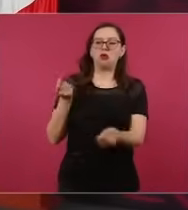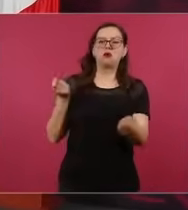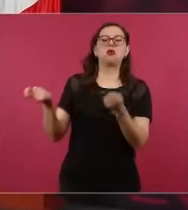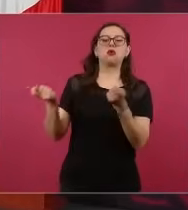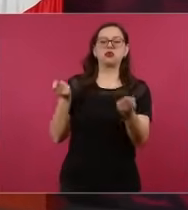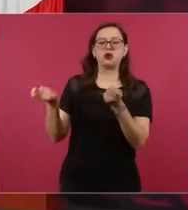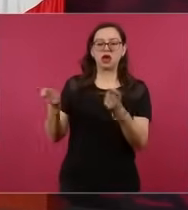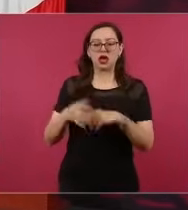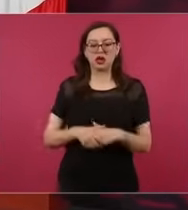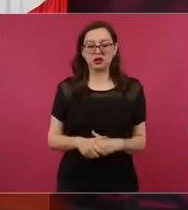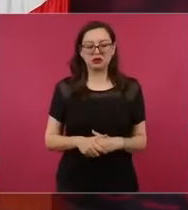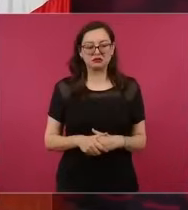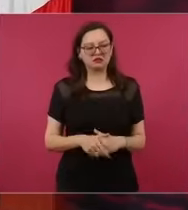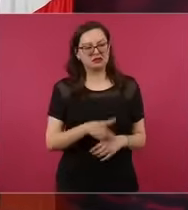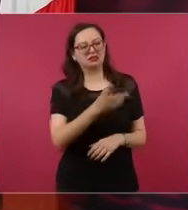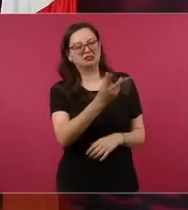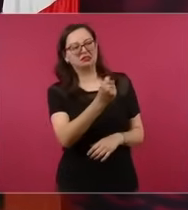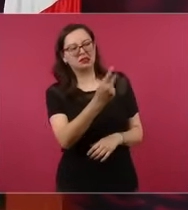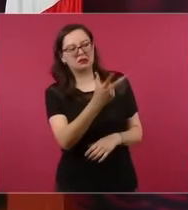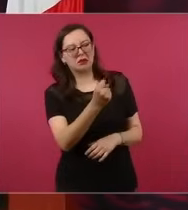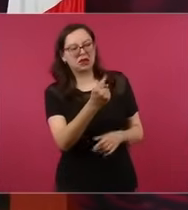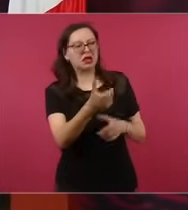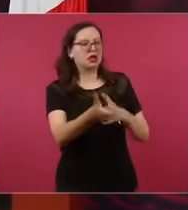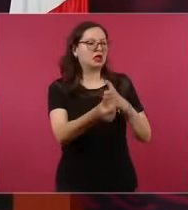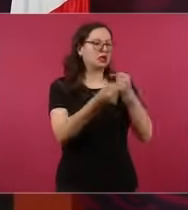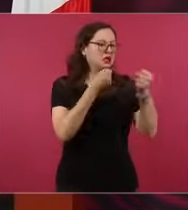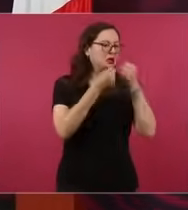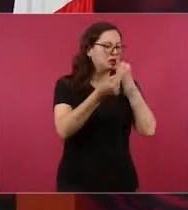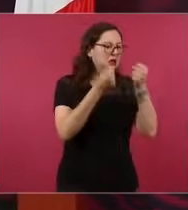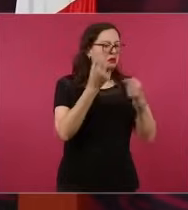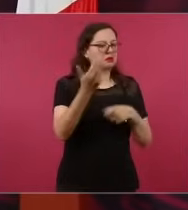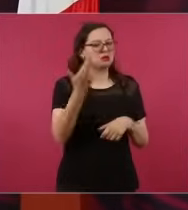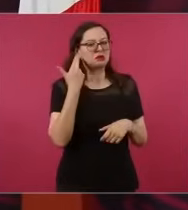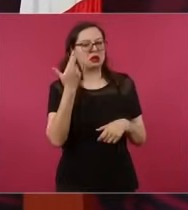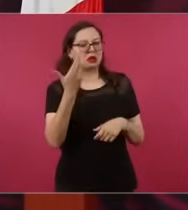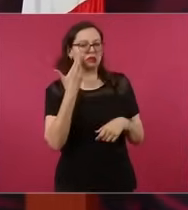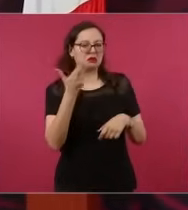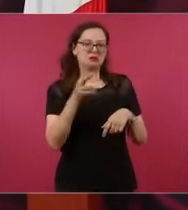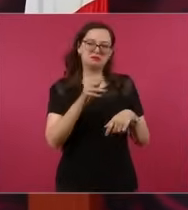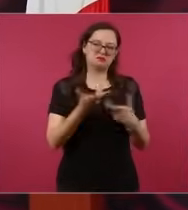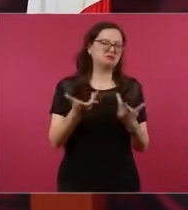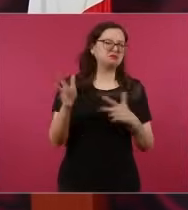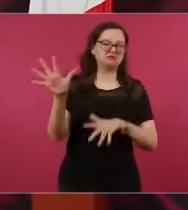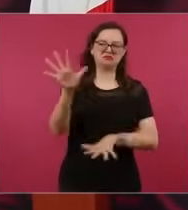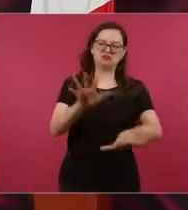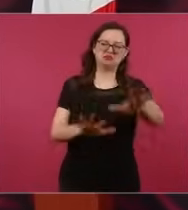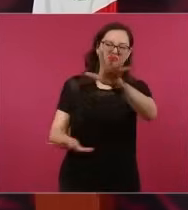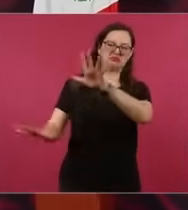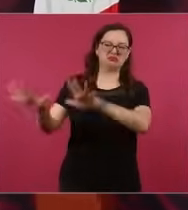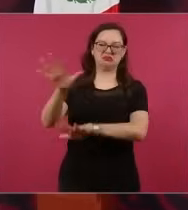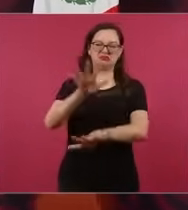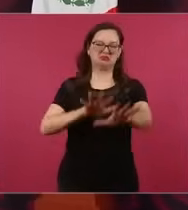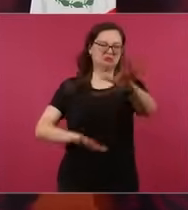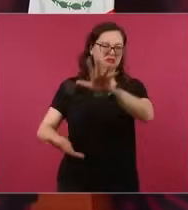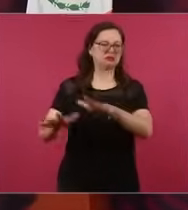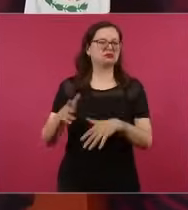de apoyo a los medios de información o de manipulación, y si